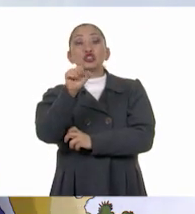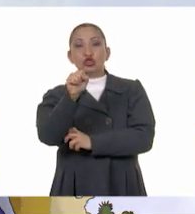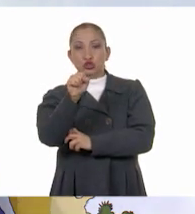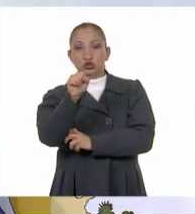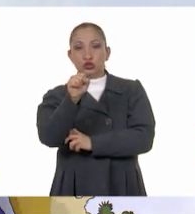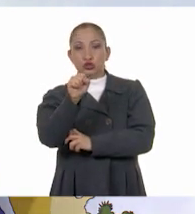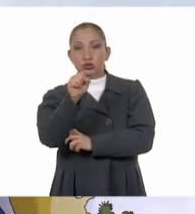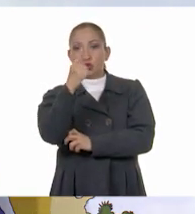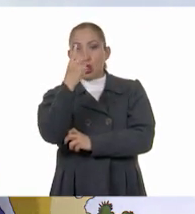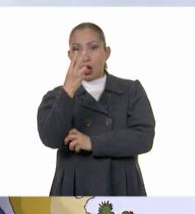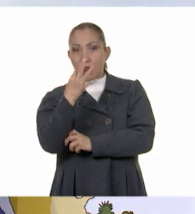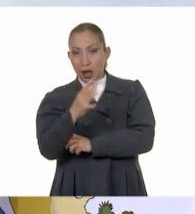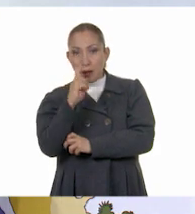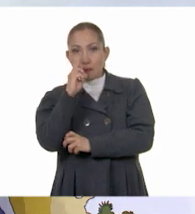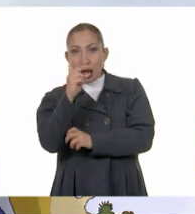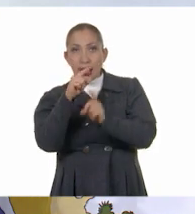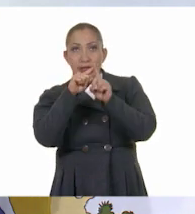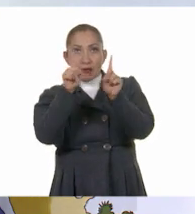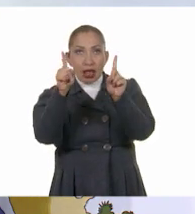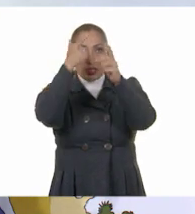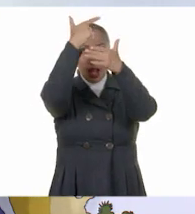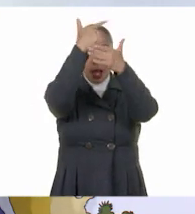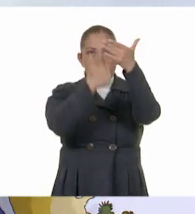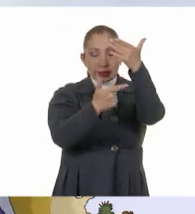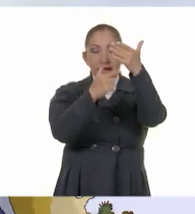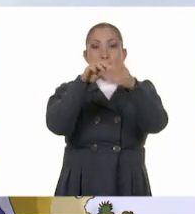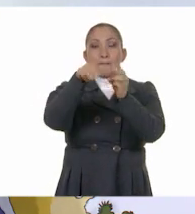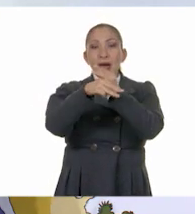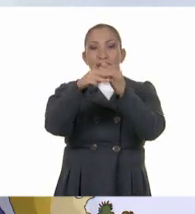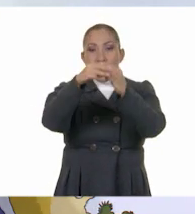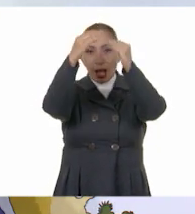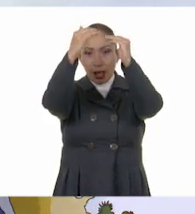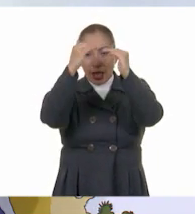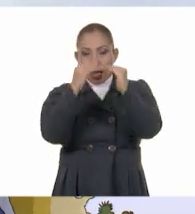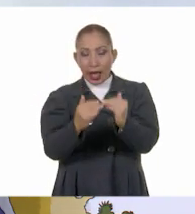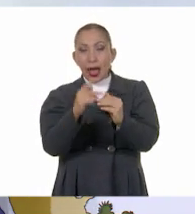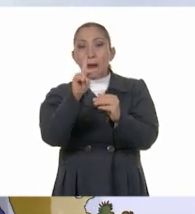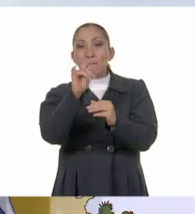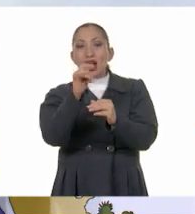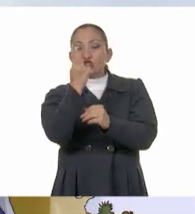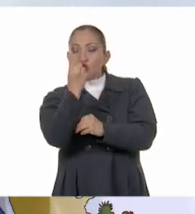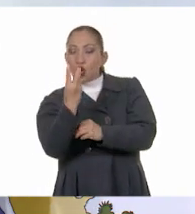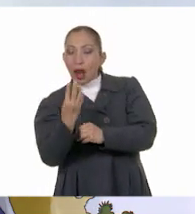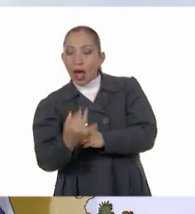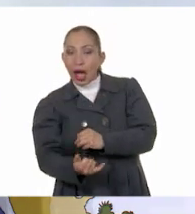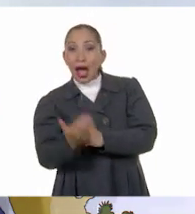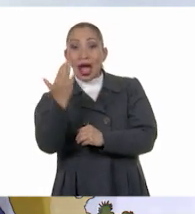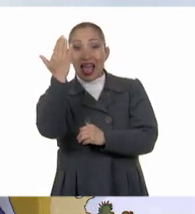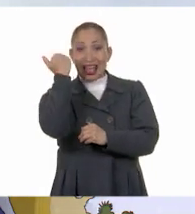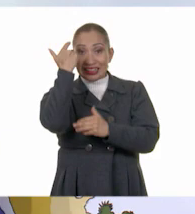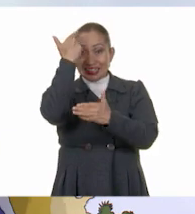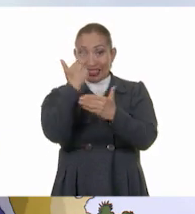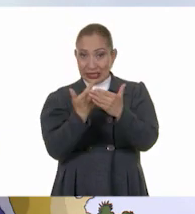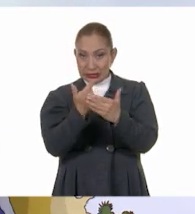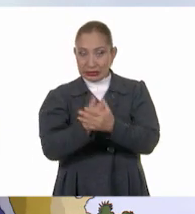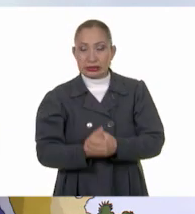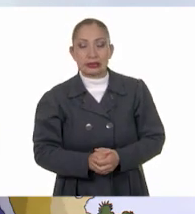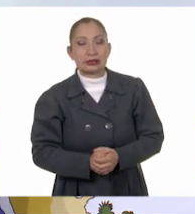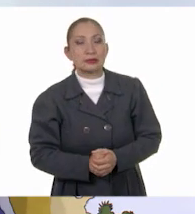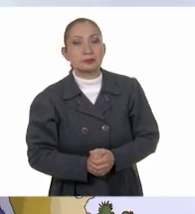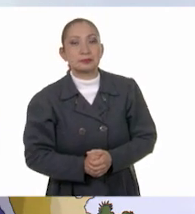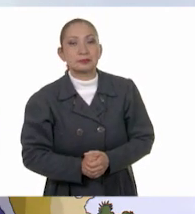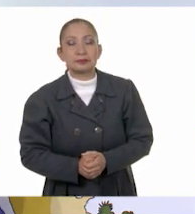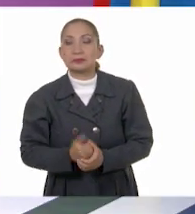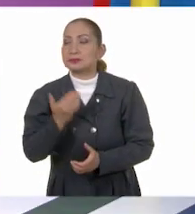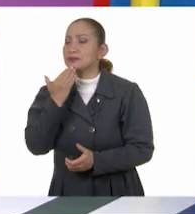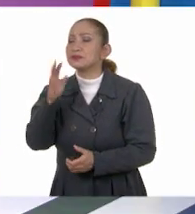así vamos a distinguir la información que coloquemos aquí de la información que tenemos antes y que corresponde a los materiales. Muy